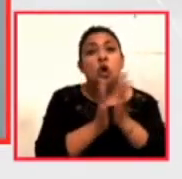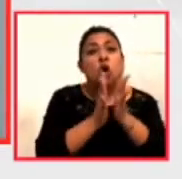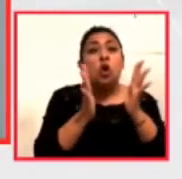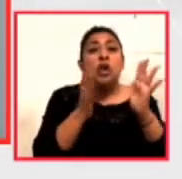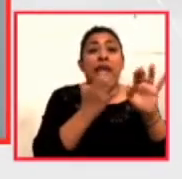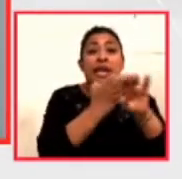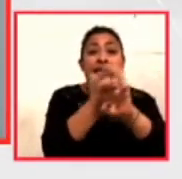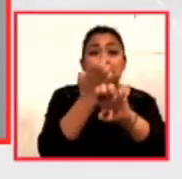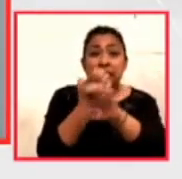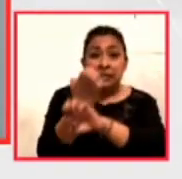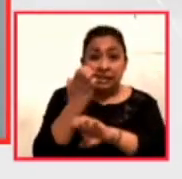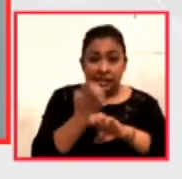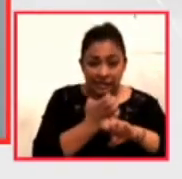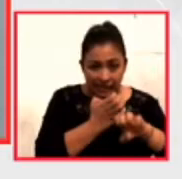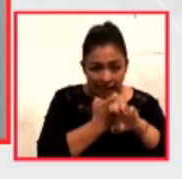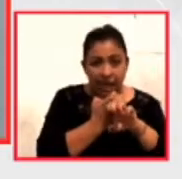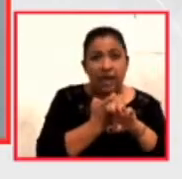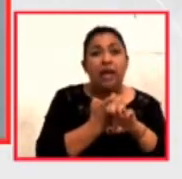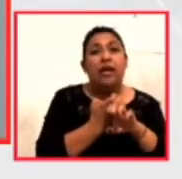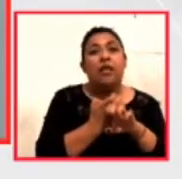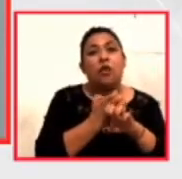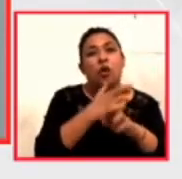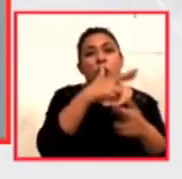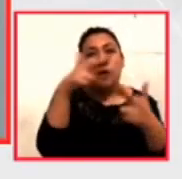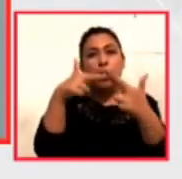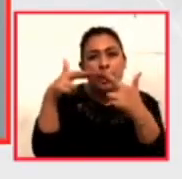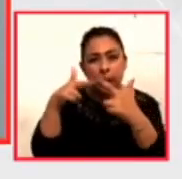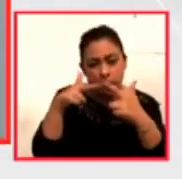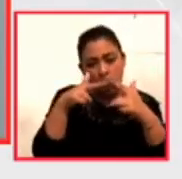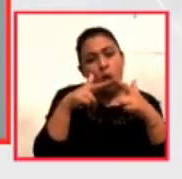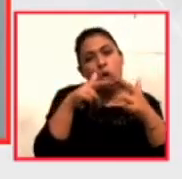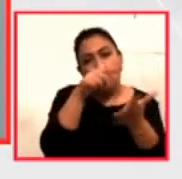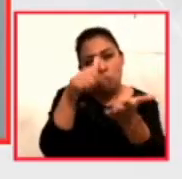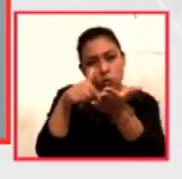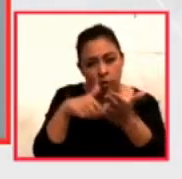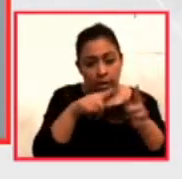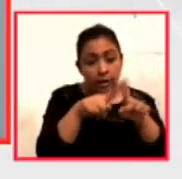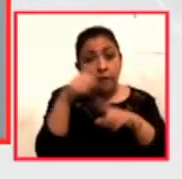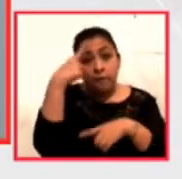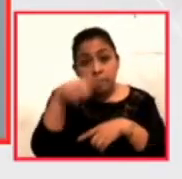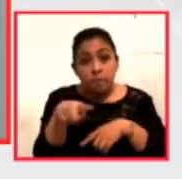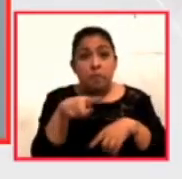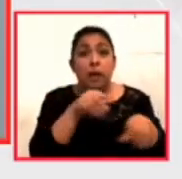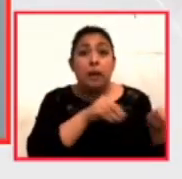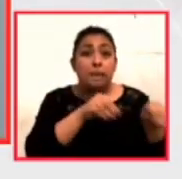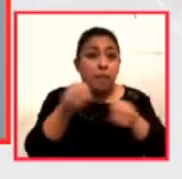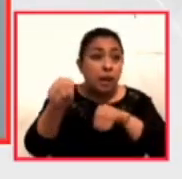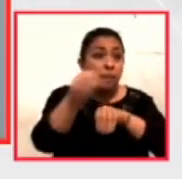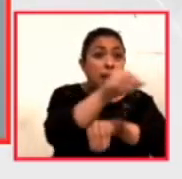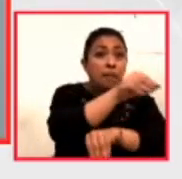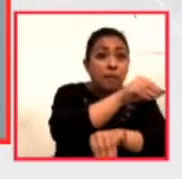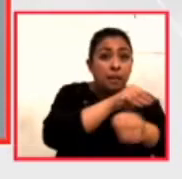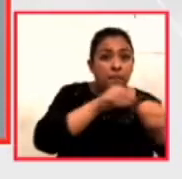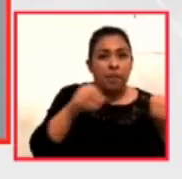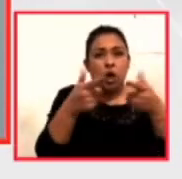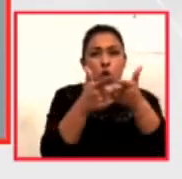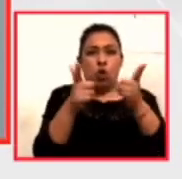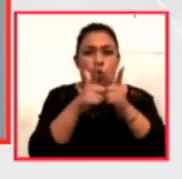estatal, a nivel regional, para la movilidad de los grupos artísticos, para